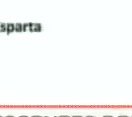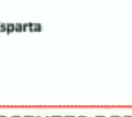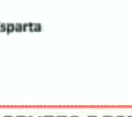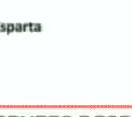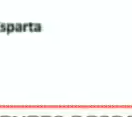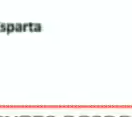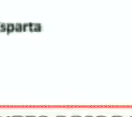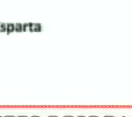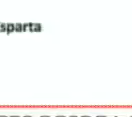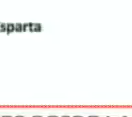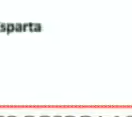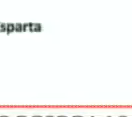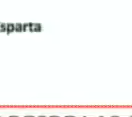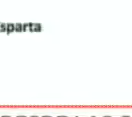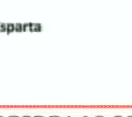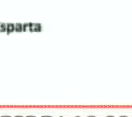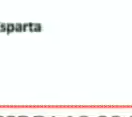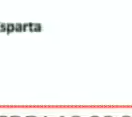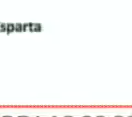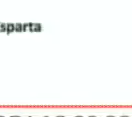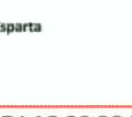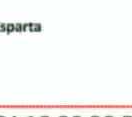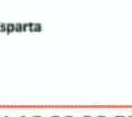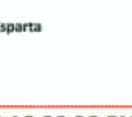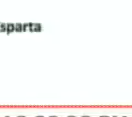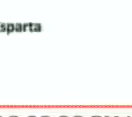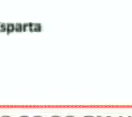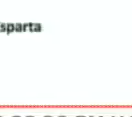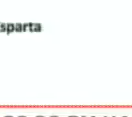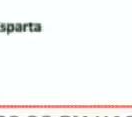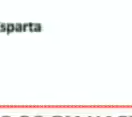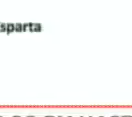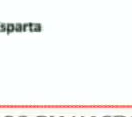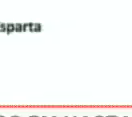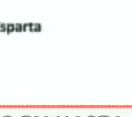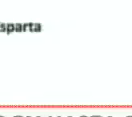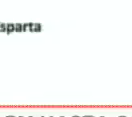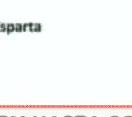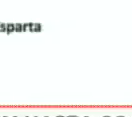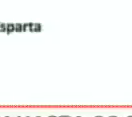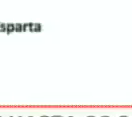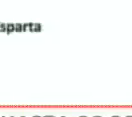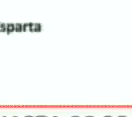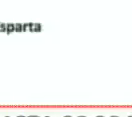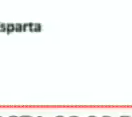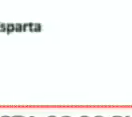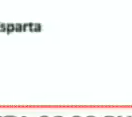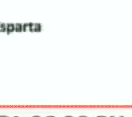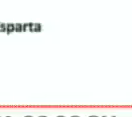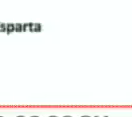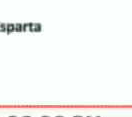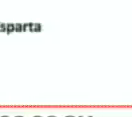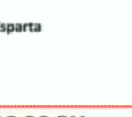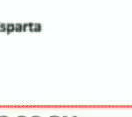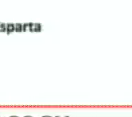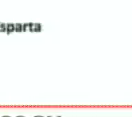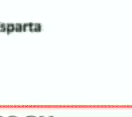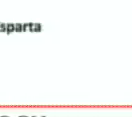y epidemiológicos que se establecieron en los pasos fronterizos en los estados que están